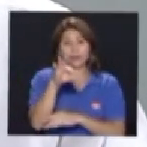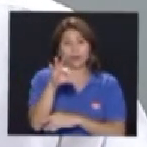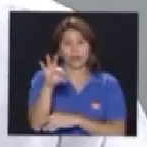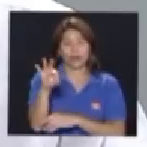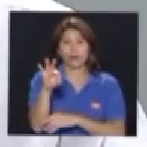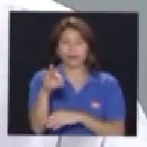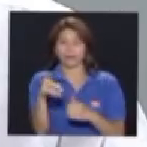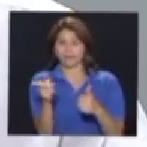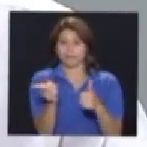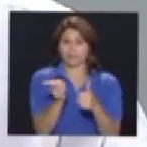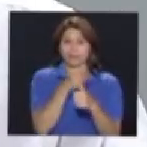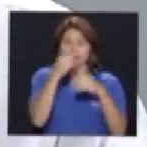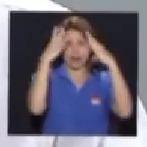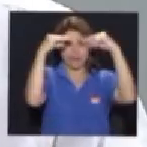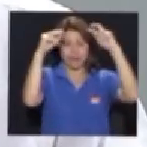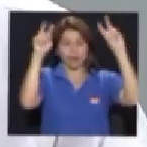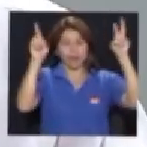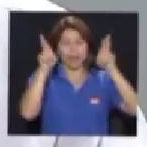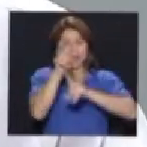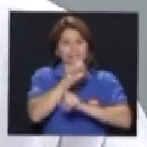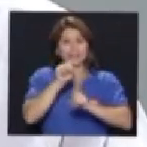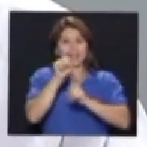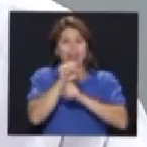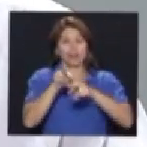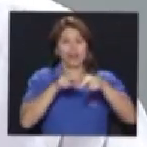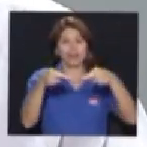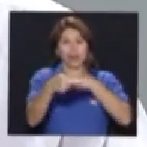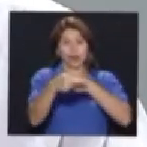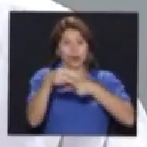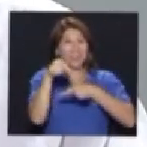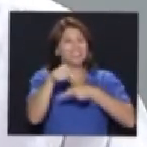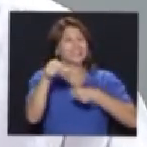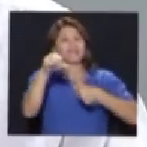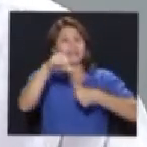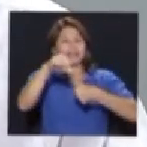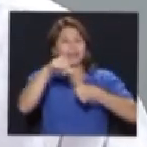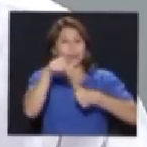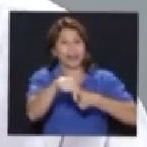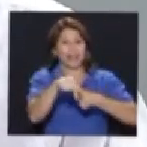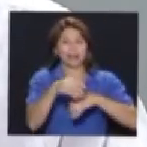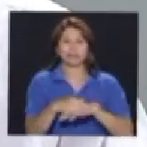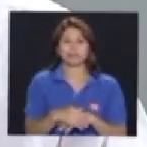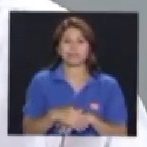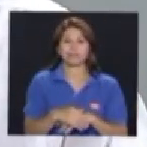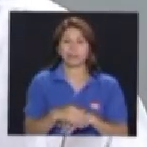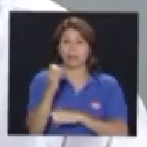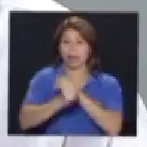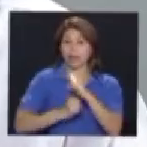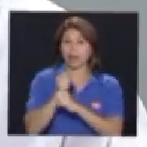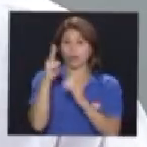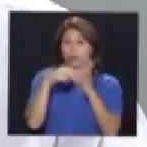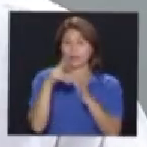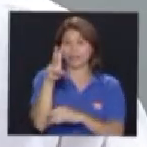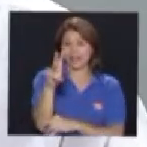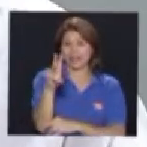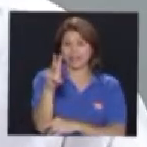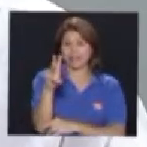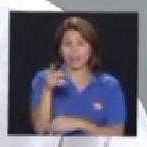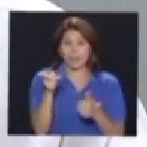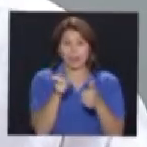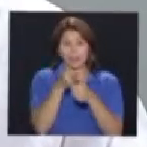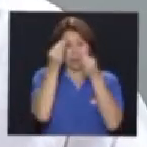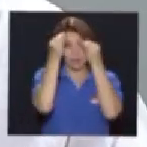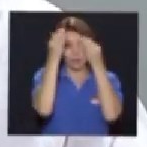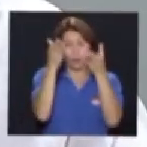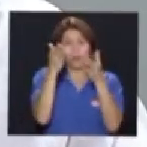informe del Estado de la región sobre Centroamérica. En el 2006 el primer